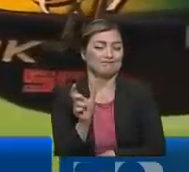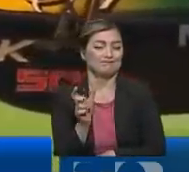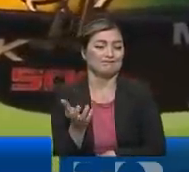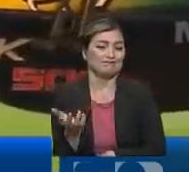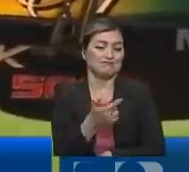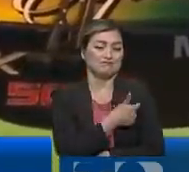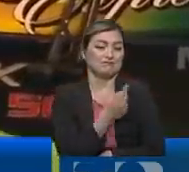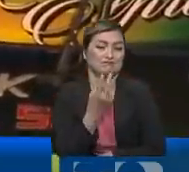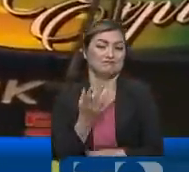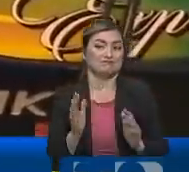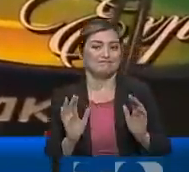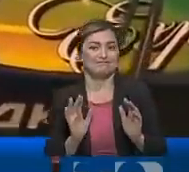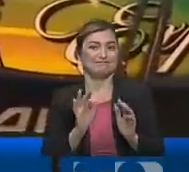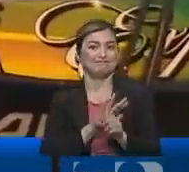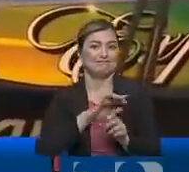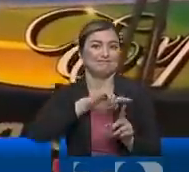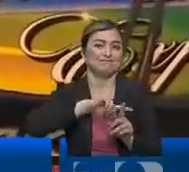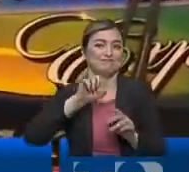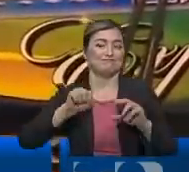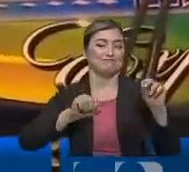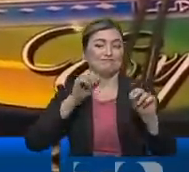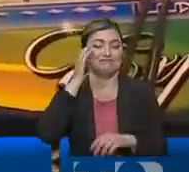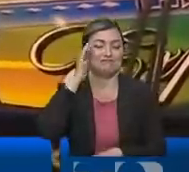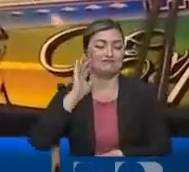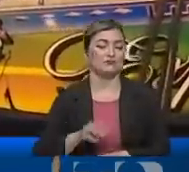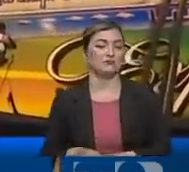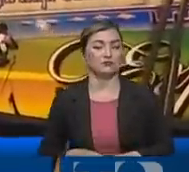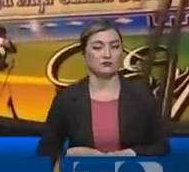no tienen las vacunas y no se sabe si estará o no estará contagiado.